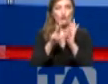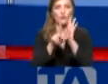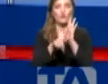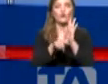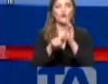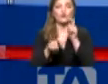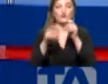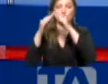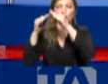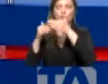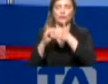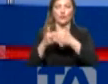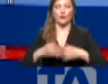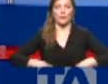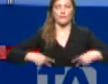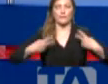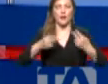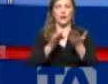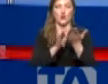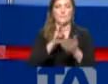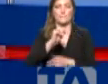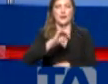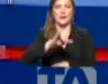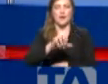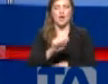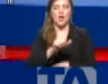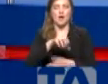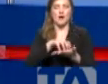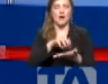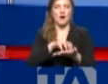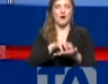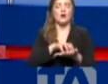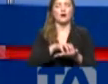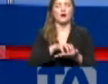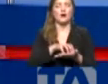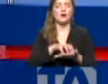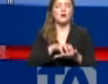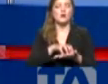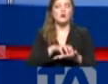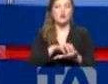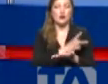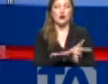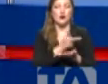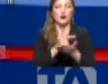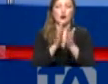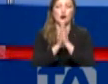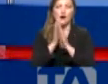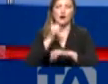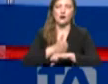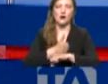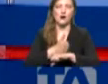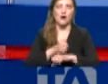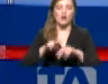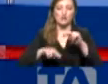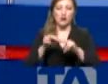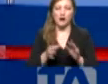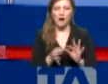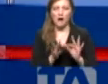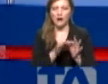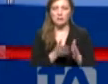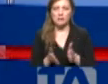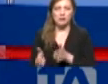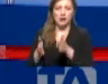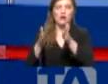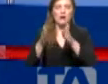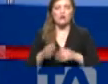que los moradores del Cantón Mejía en la provincia de Pichincha piden a las autoridades vías alternas mientras se realizan trabajos en la vía E35